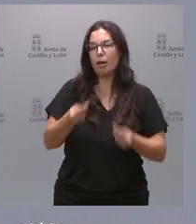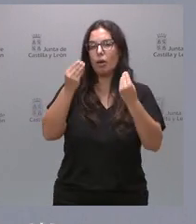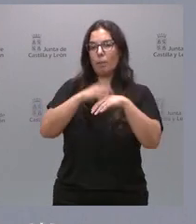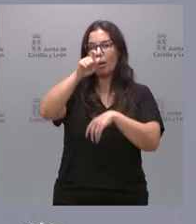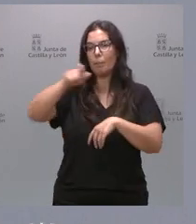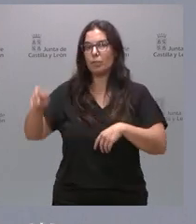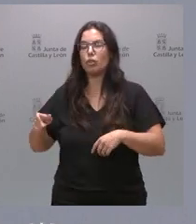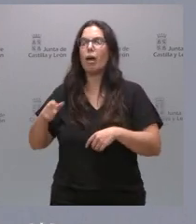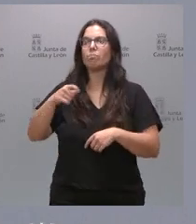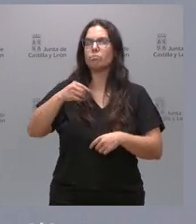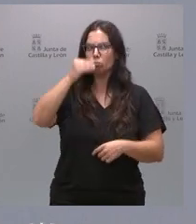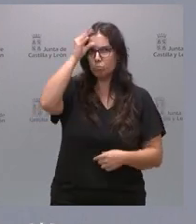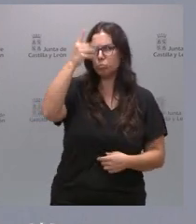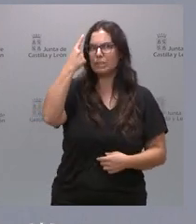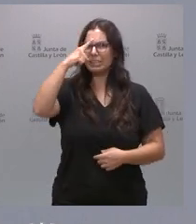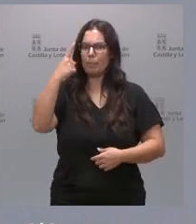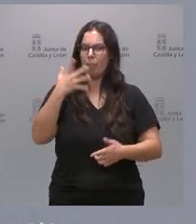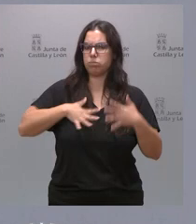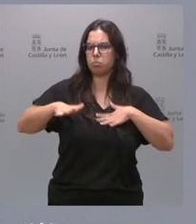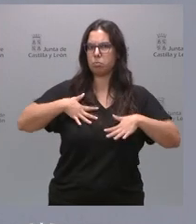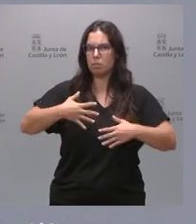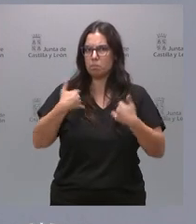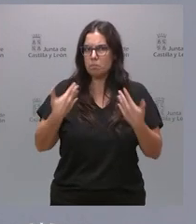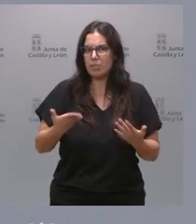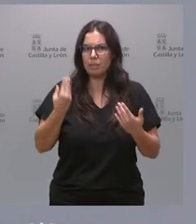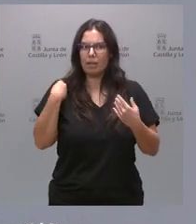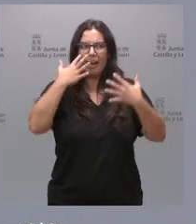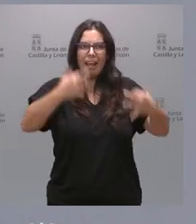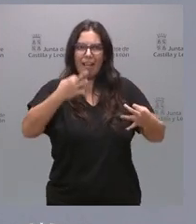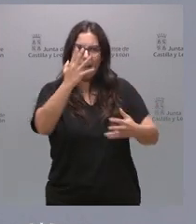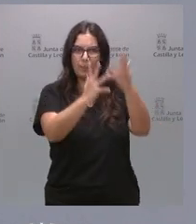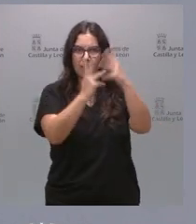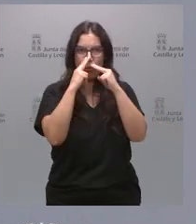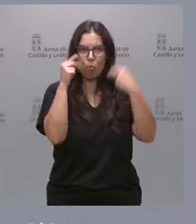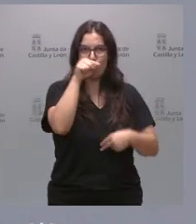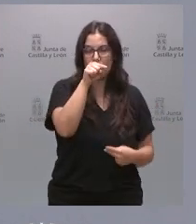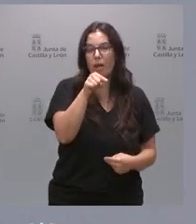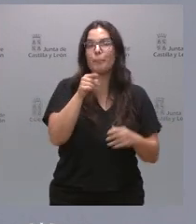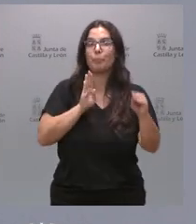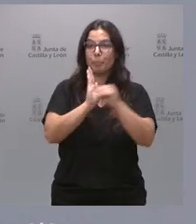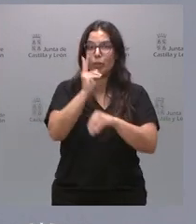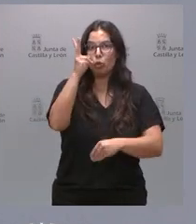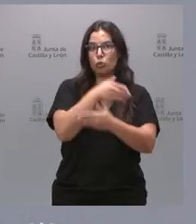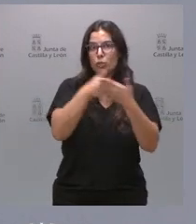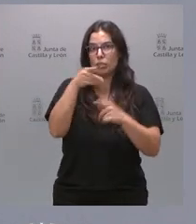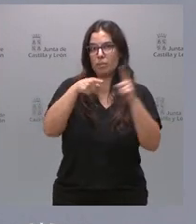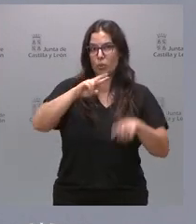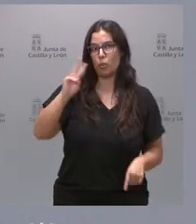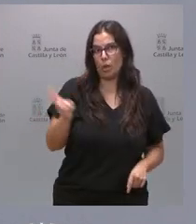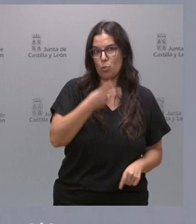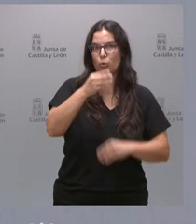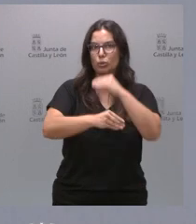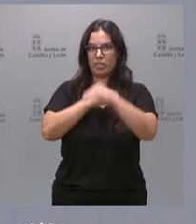a tener un mejor conocimiento de la realidad administrativa Para ello se van a destinar prácticamente dos millones y medio de euros